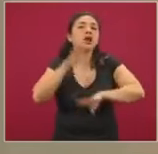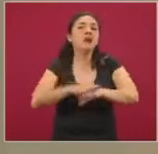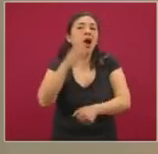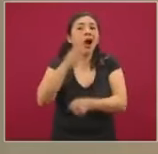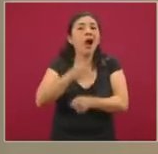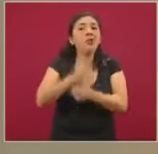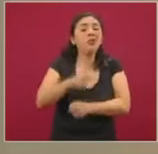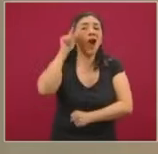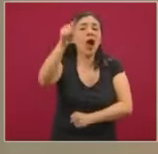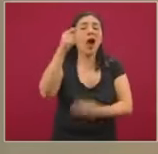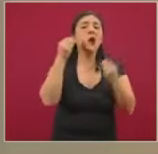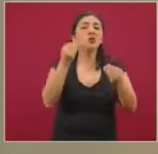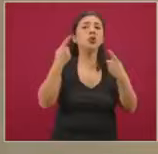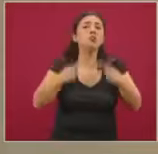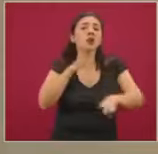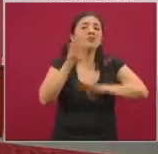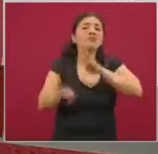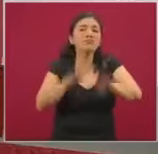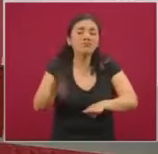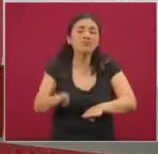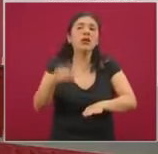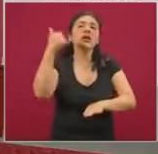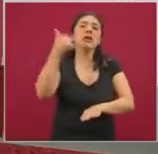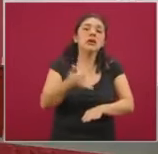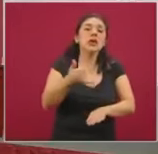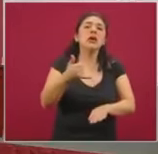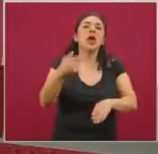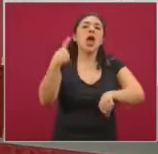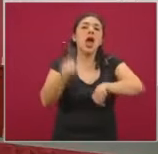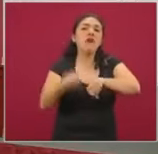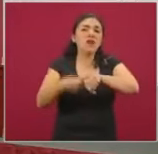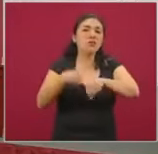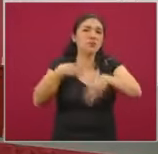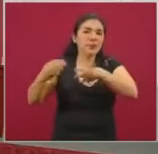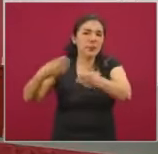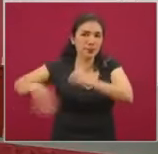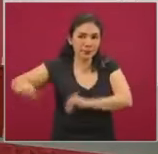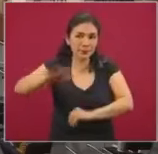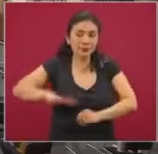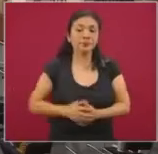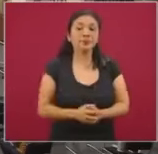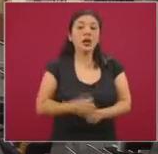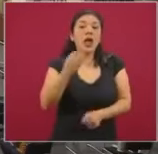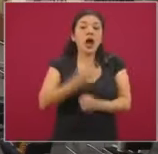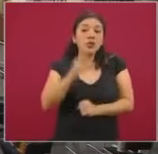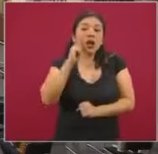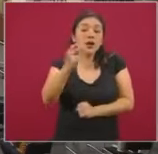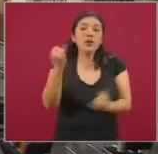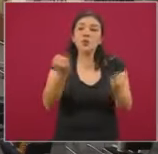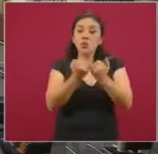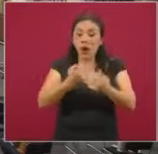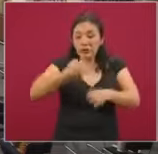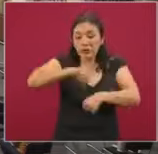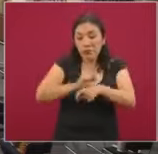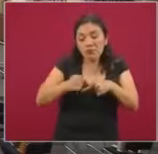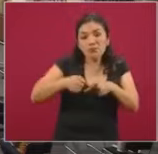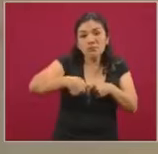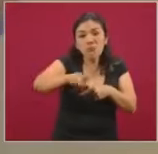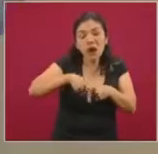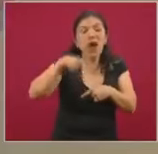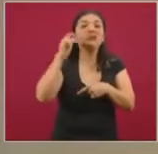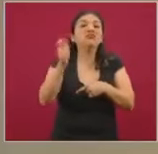manera importante estas cargas, tanto en casos como en defunciones. Vamos a ver también durante la semana cómo